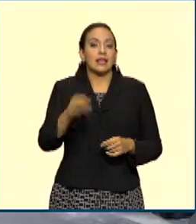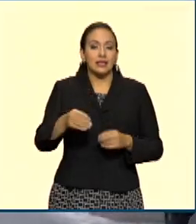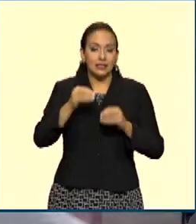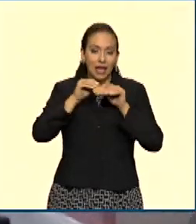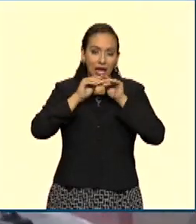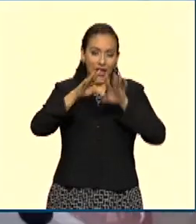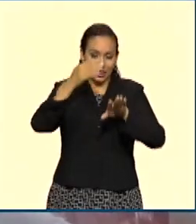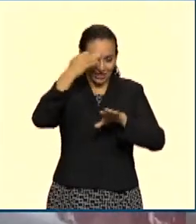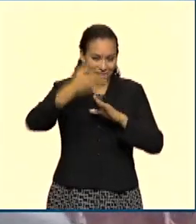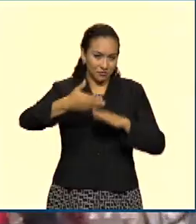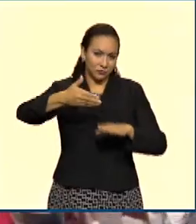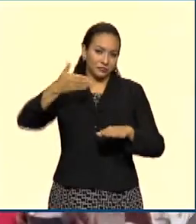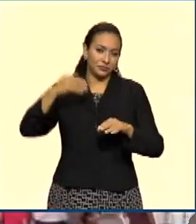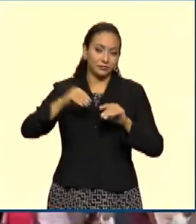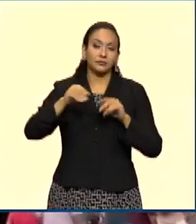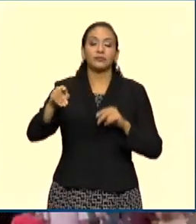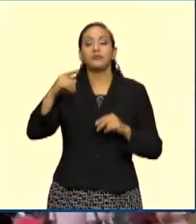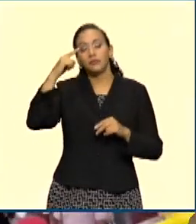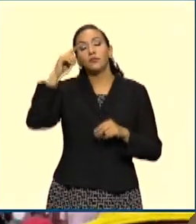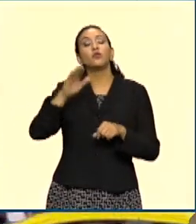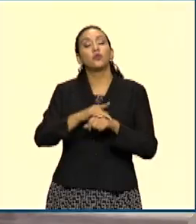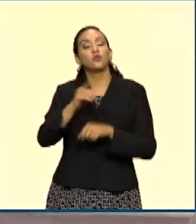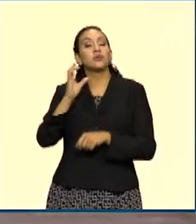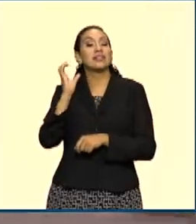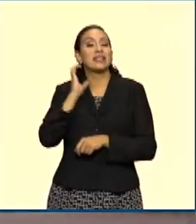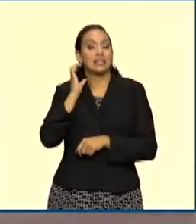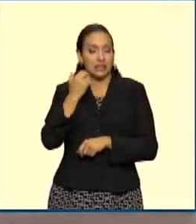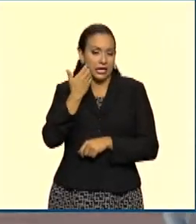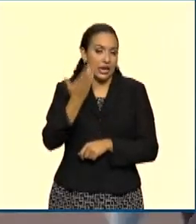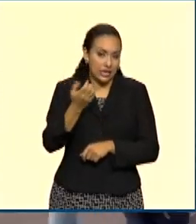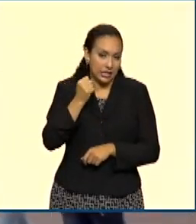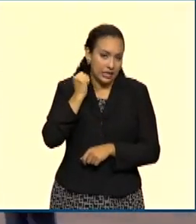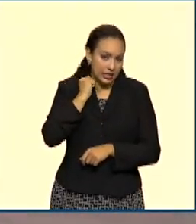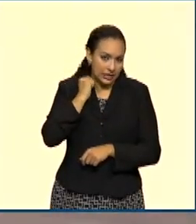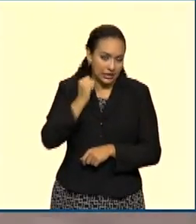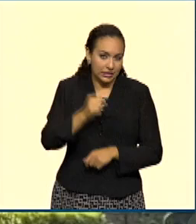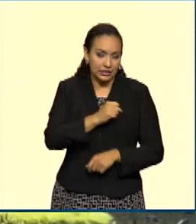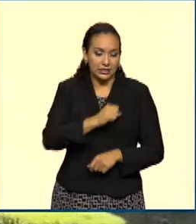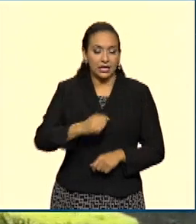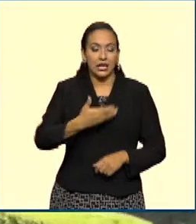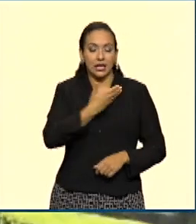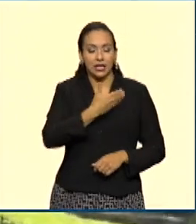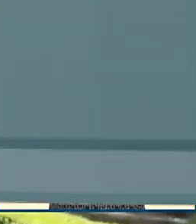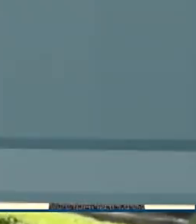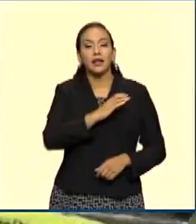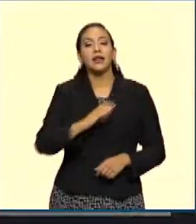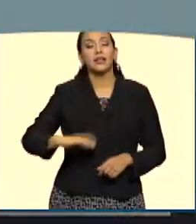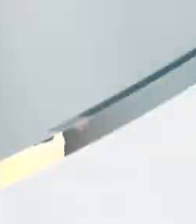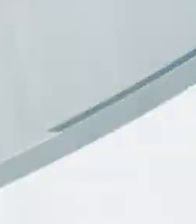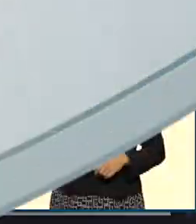campaña atribuidos a un candidato a senador de la República por Morena.